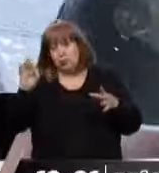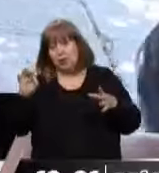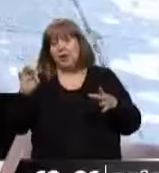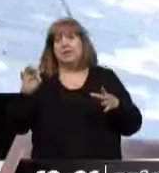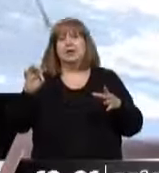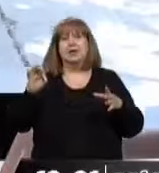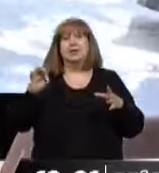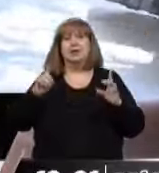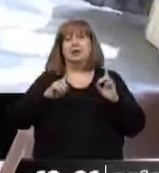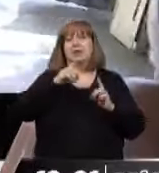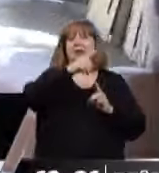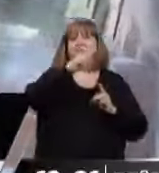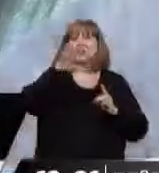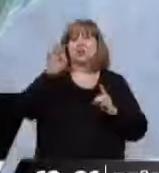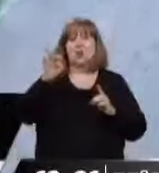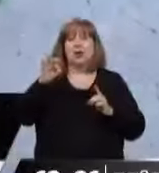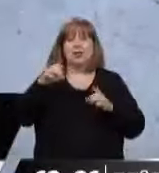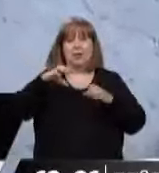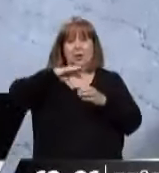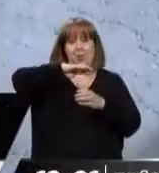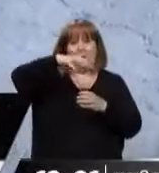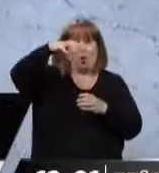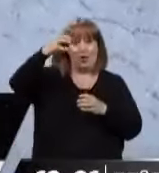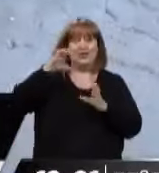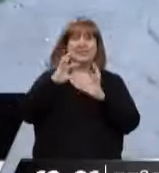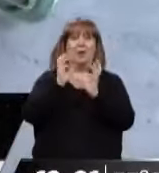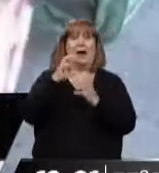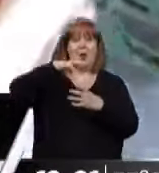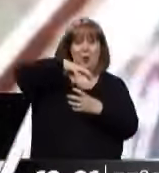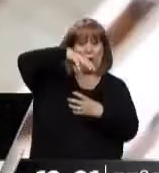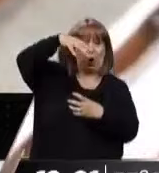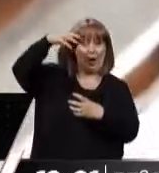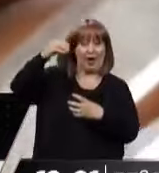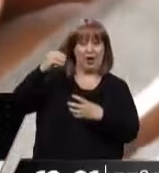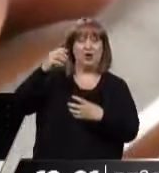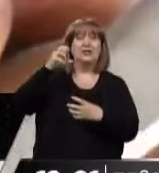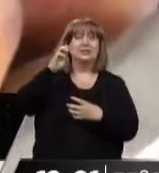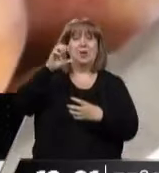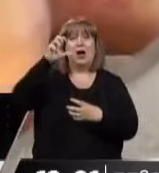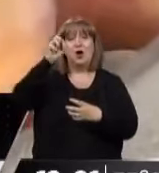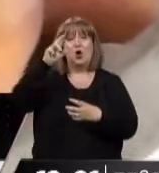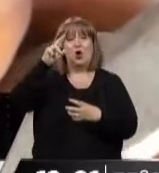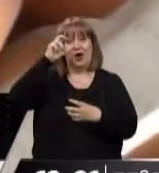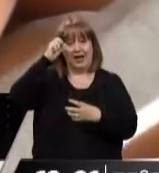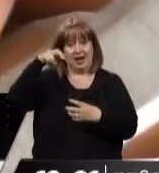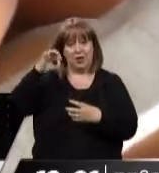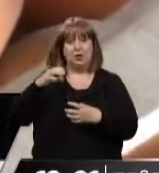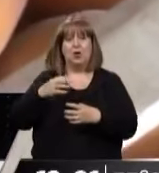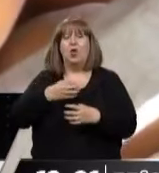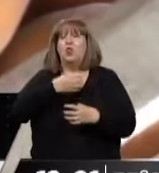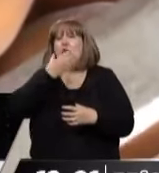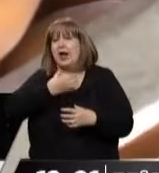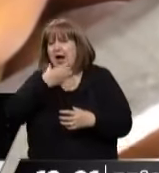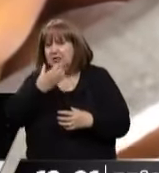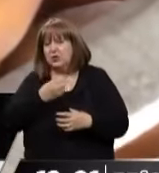bajaron, 150 el coreano. ¿Qué precio tiene el durazno? Durazno hay de el pelón a 250, si no hay un